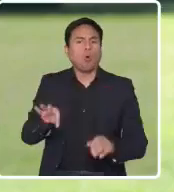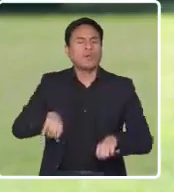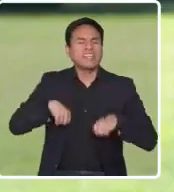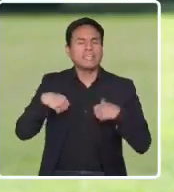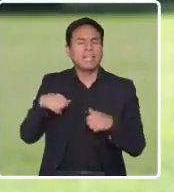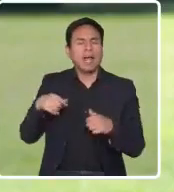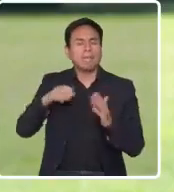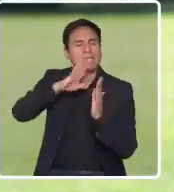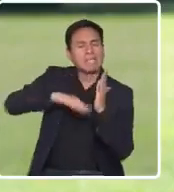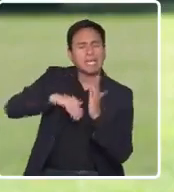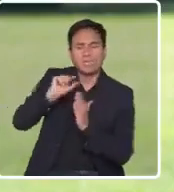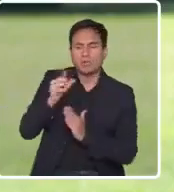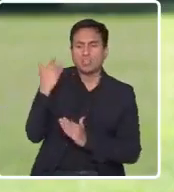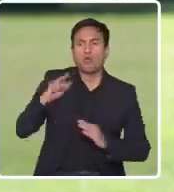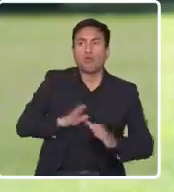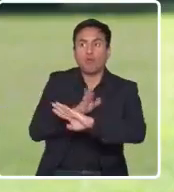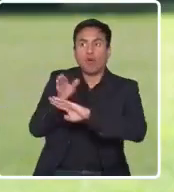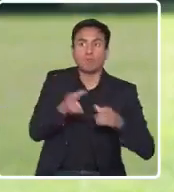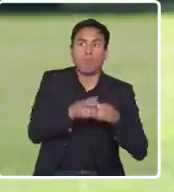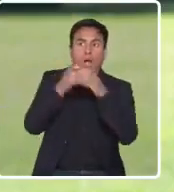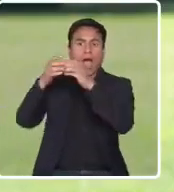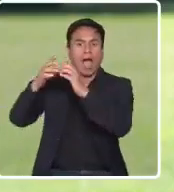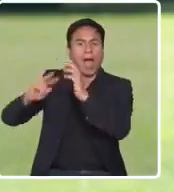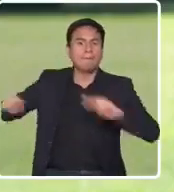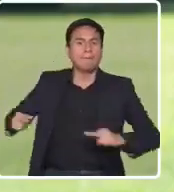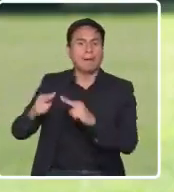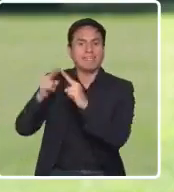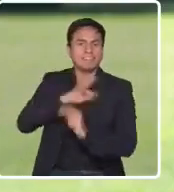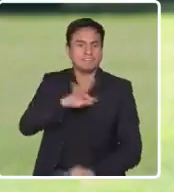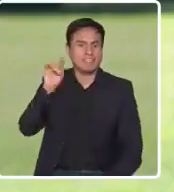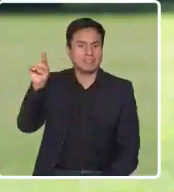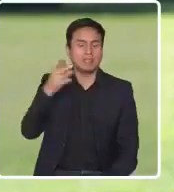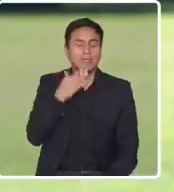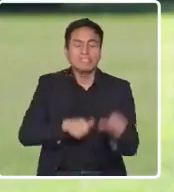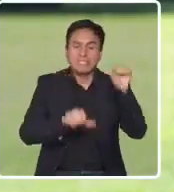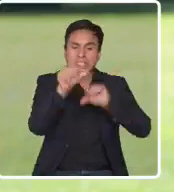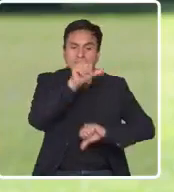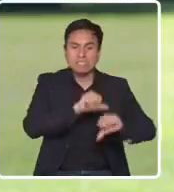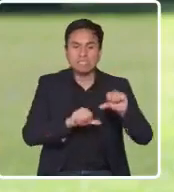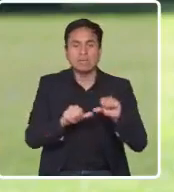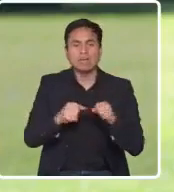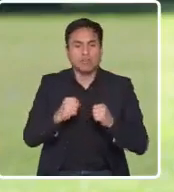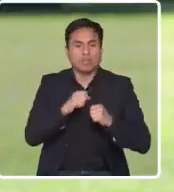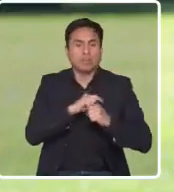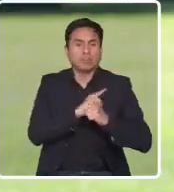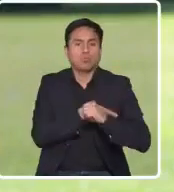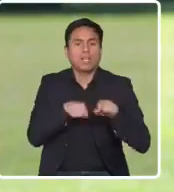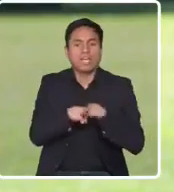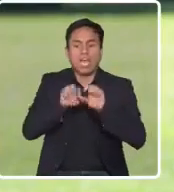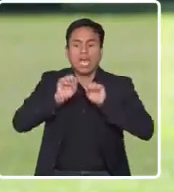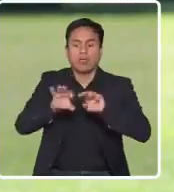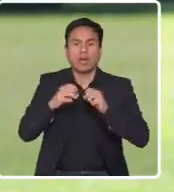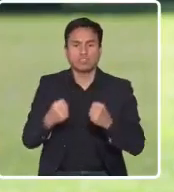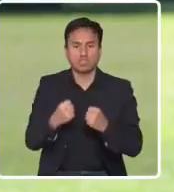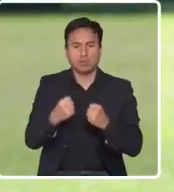que estaba tocando hace poquito en París, como también la ciencia, como también el reforzamiento de nuestra educación.